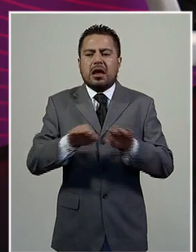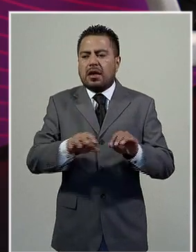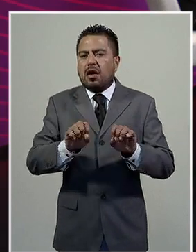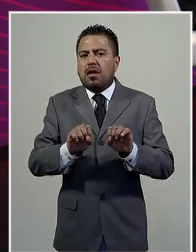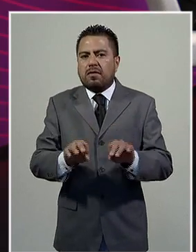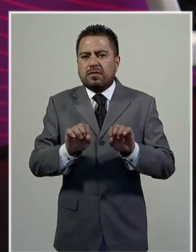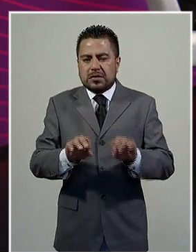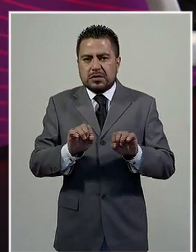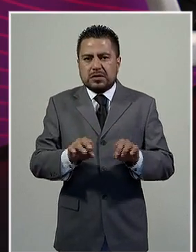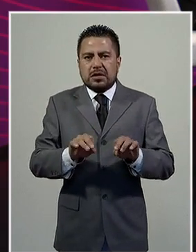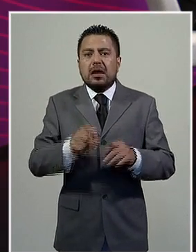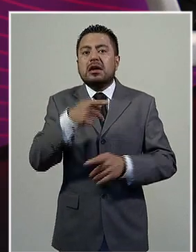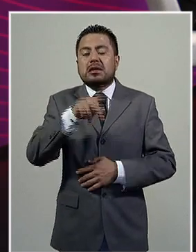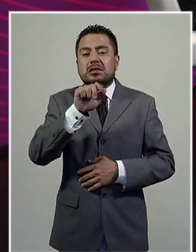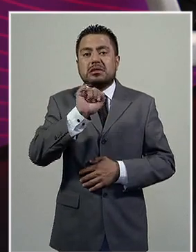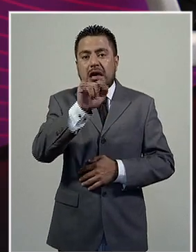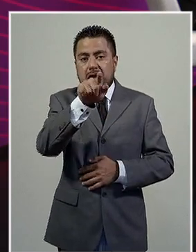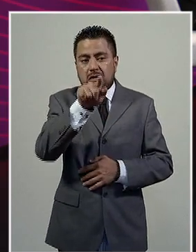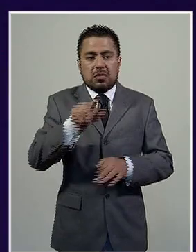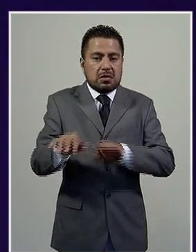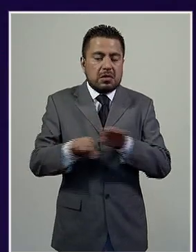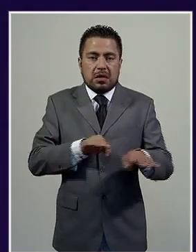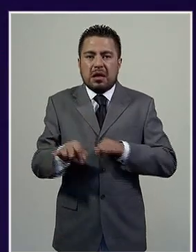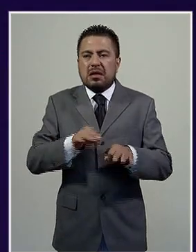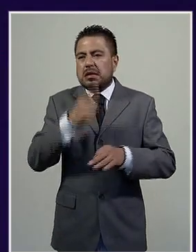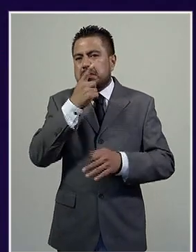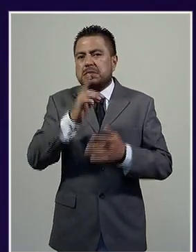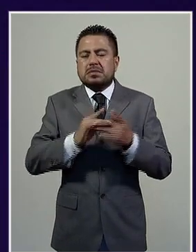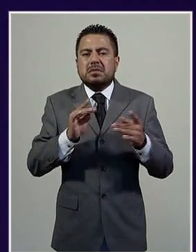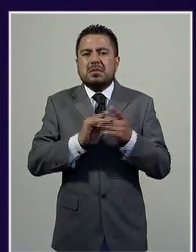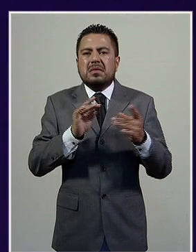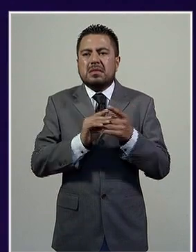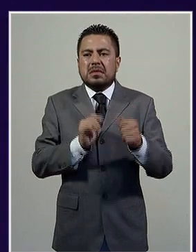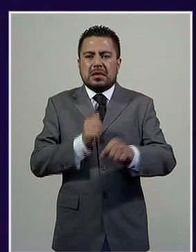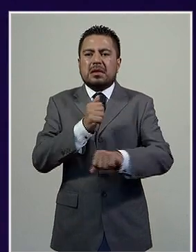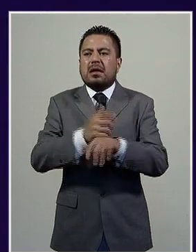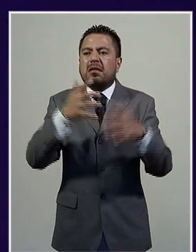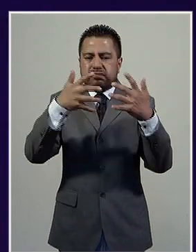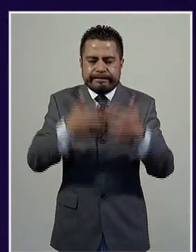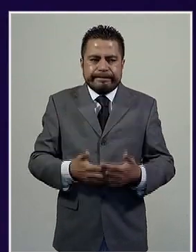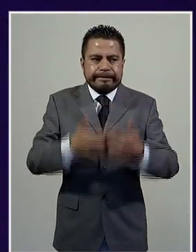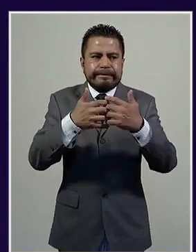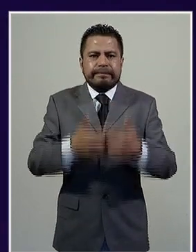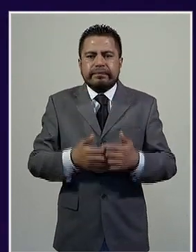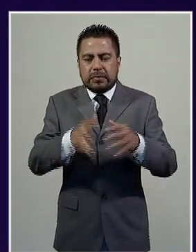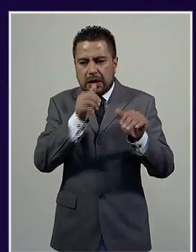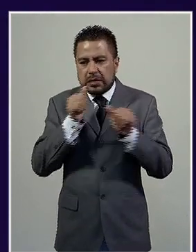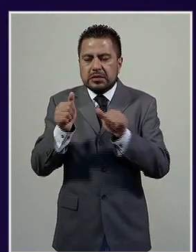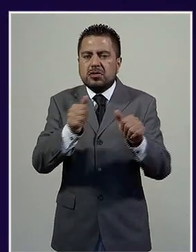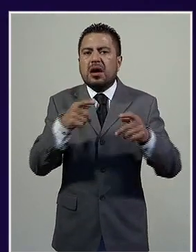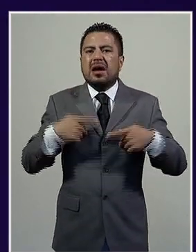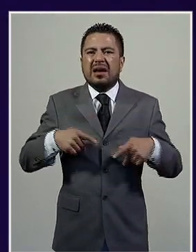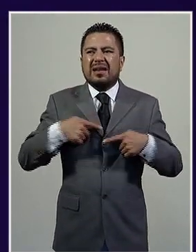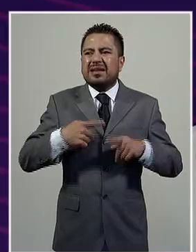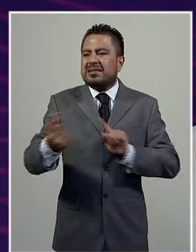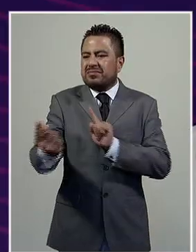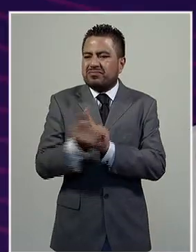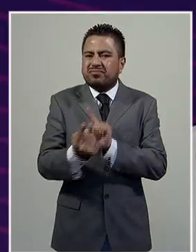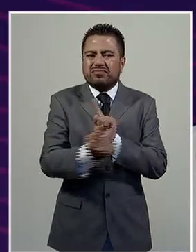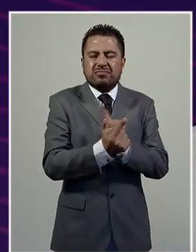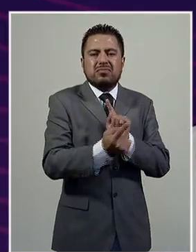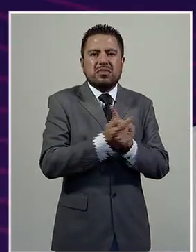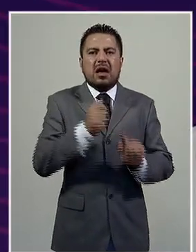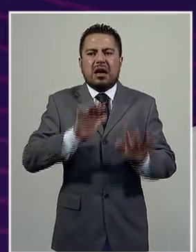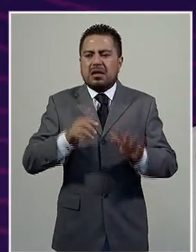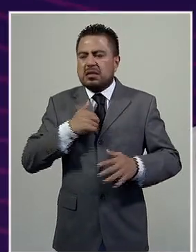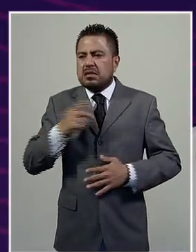oficina. Si trabajas, digamos, en los puestos de las empresas que son con atención a público, yo me